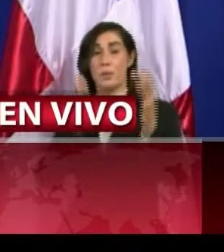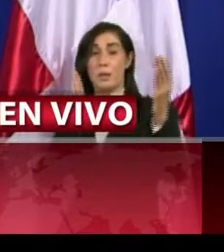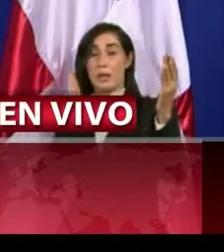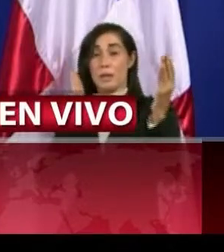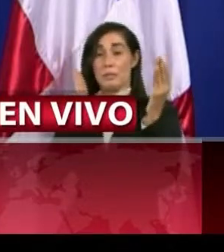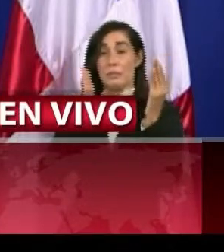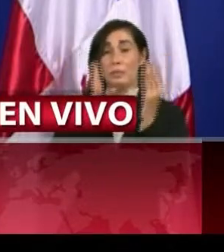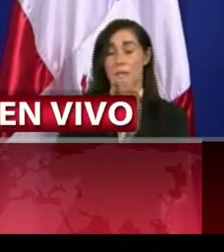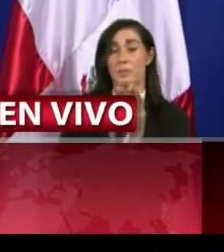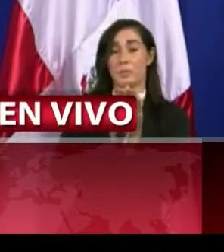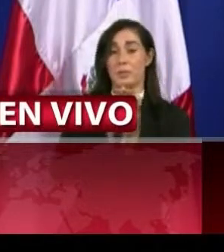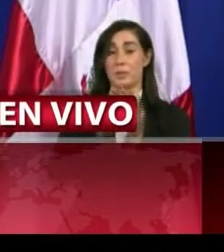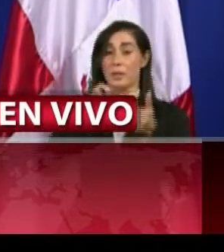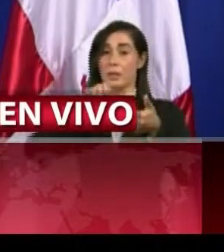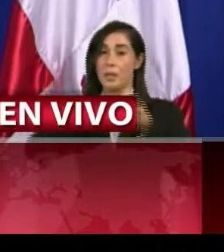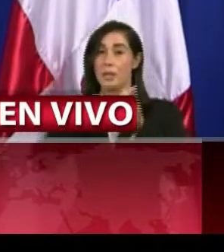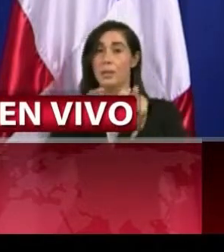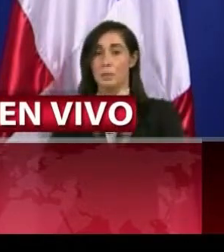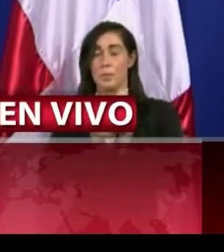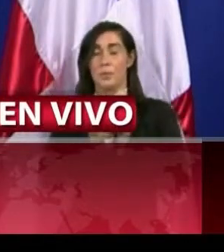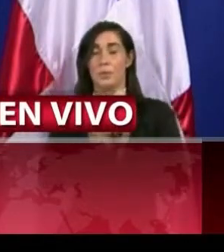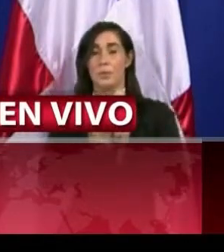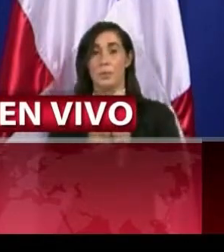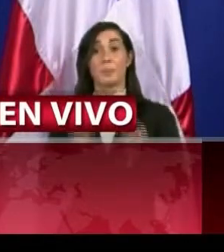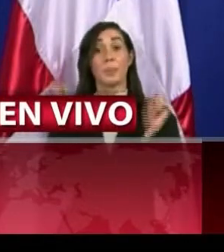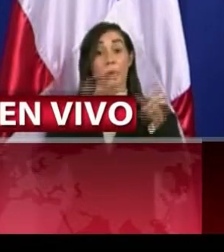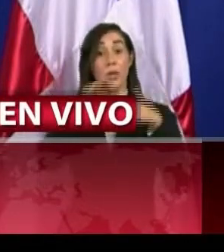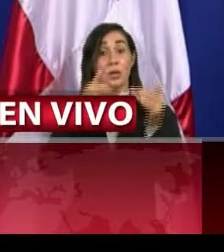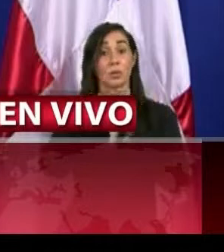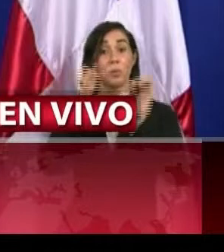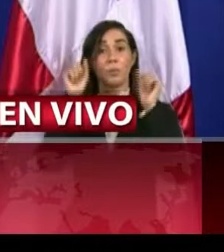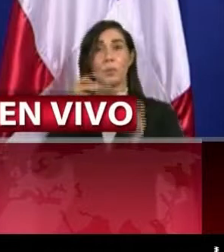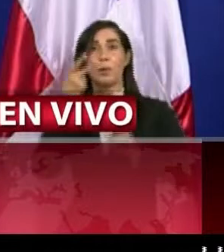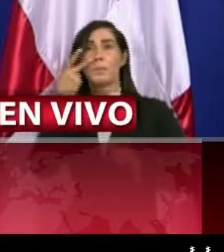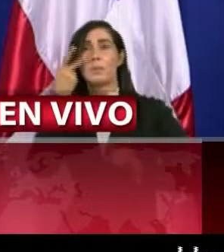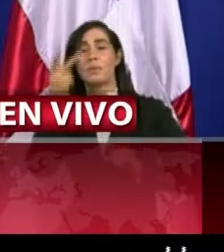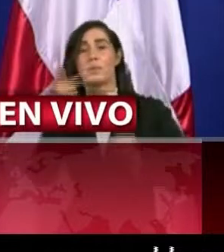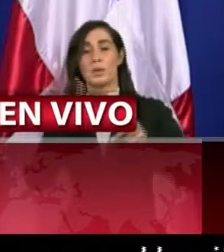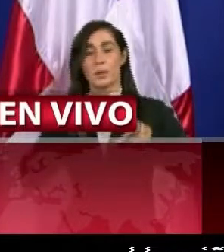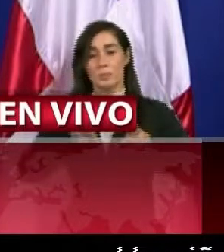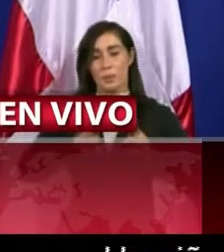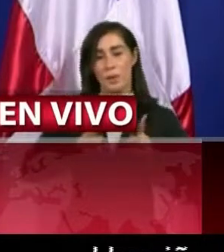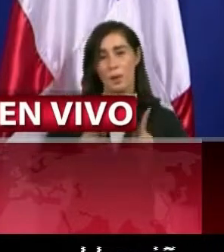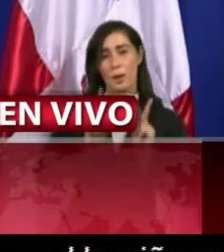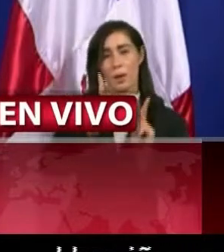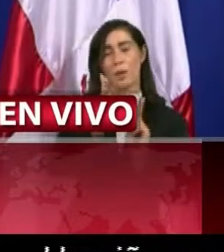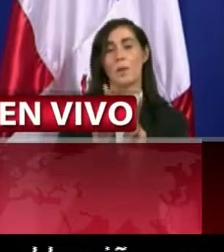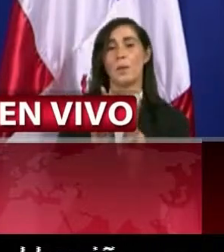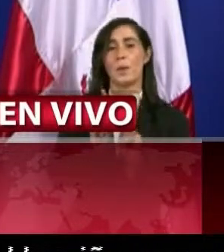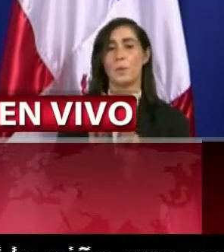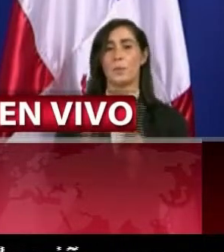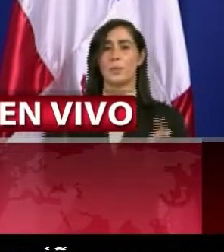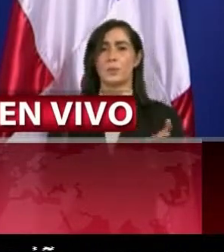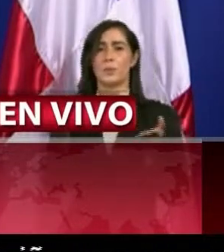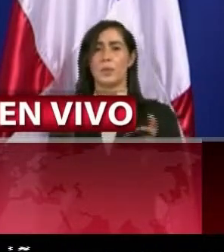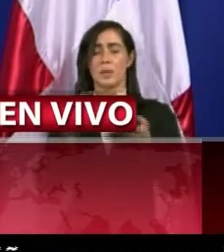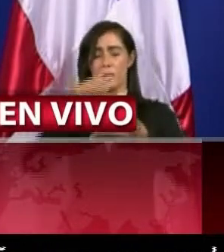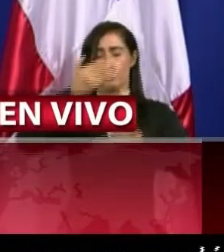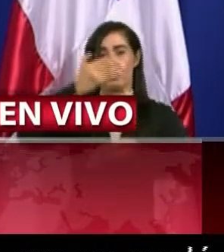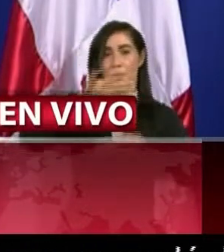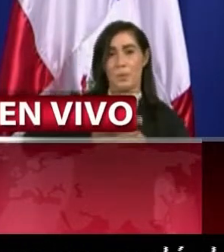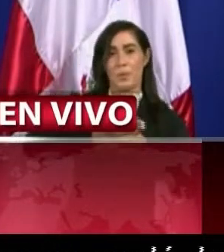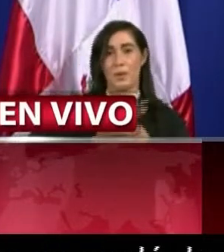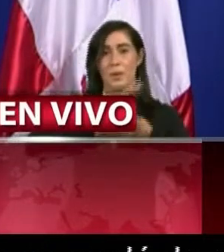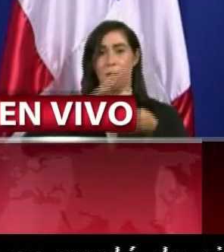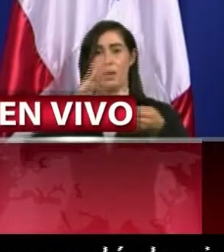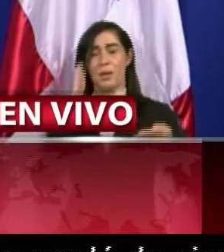consecuencias de la crisis. Y veamos también la oportunidad de romper de una vez y por todas las causas estructurales